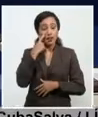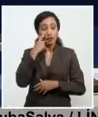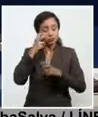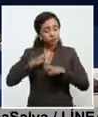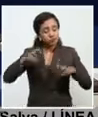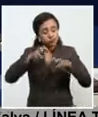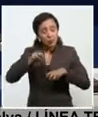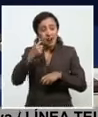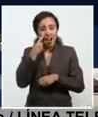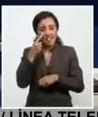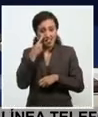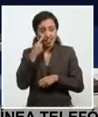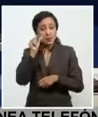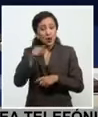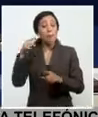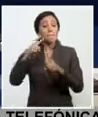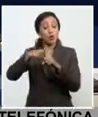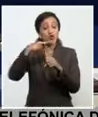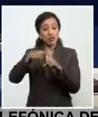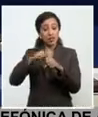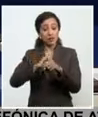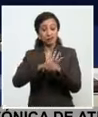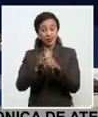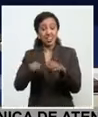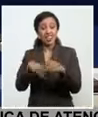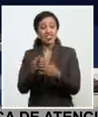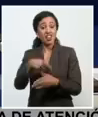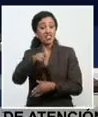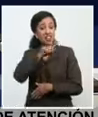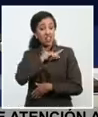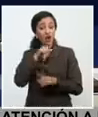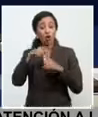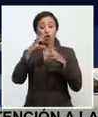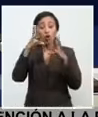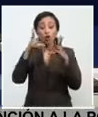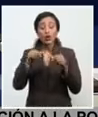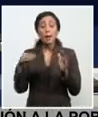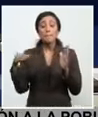virus, se realizaron en el día de ayer un total de